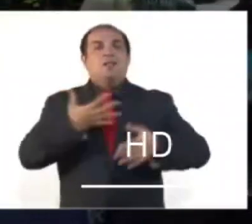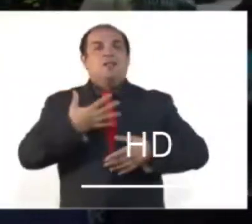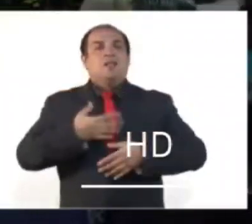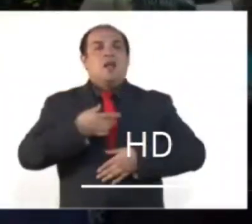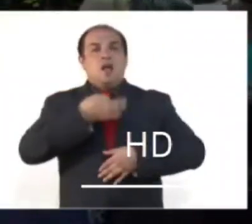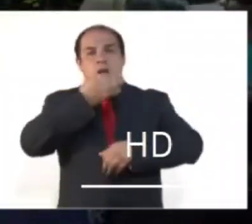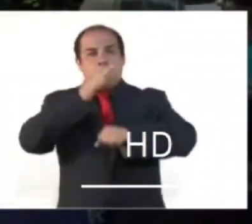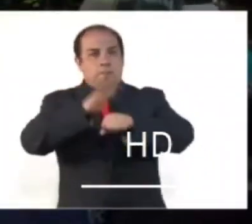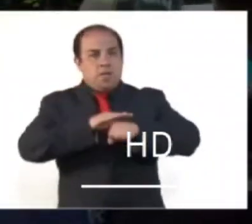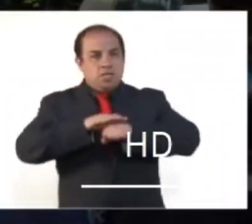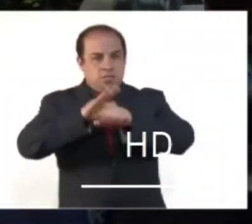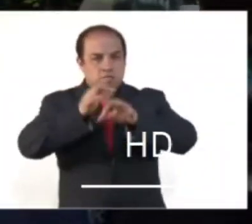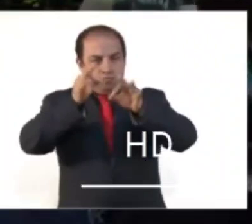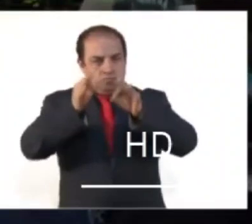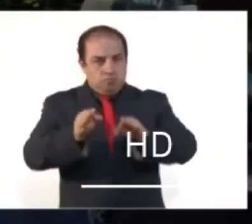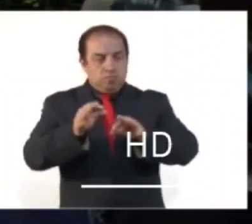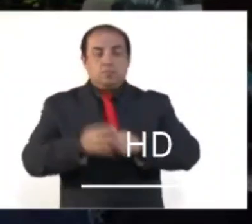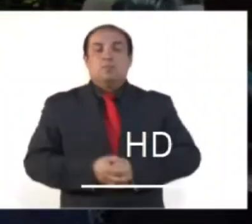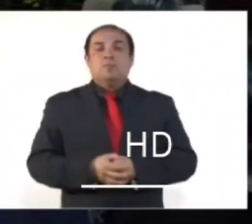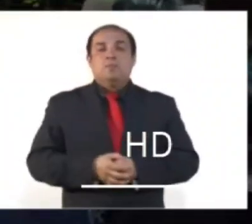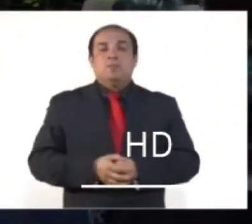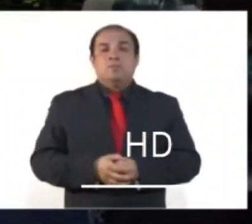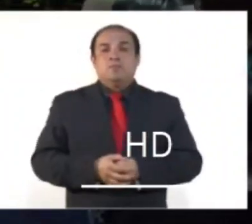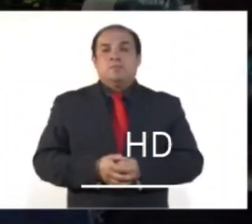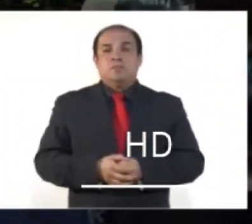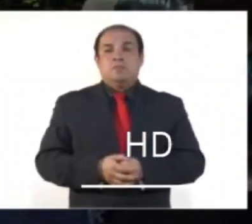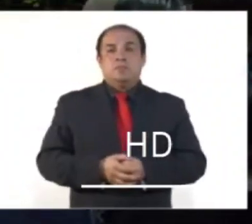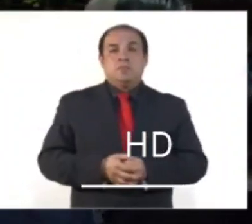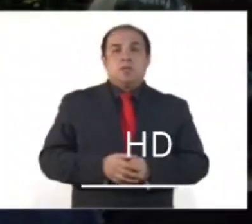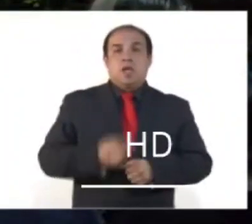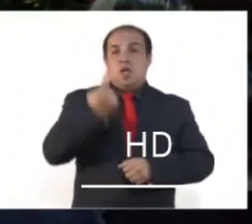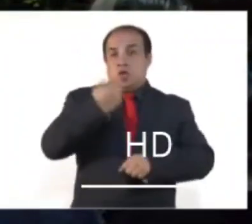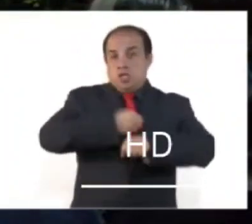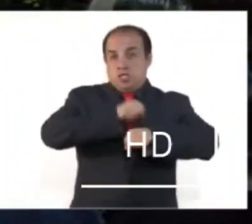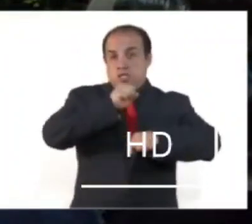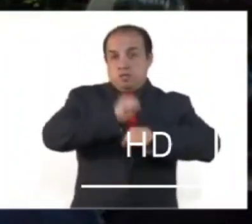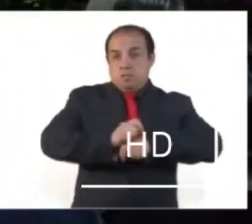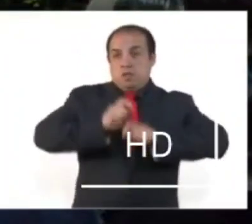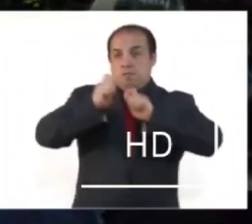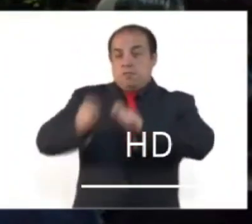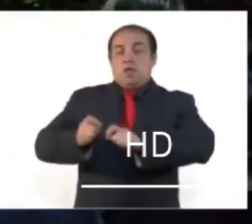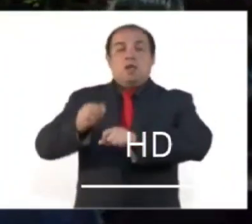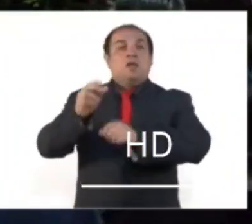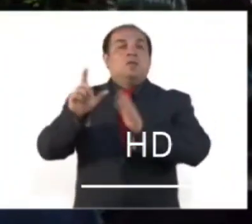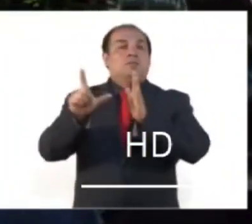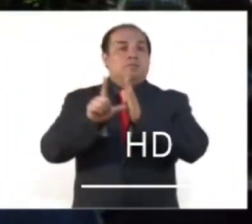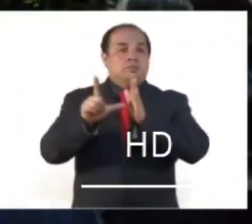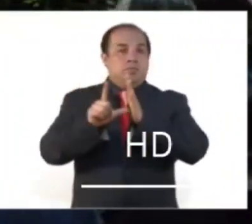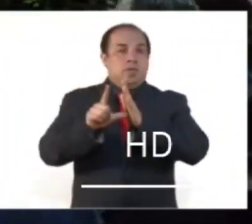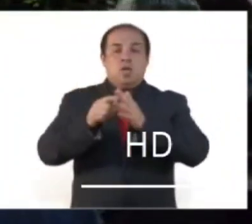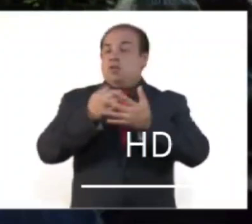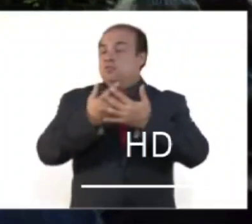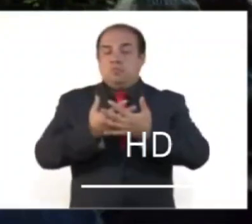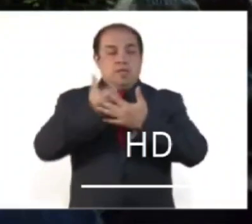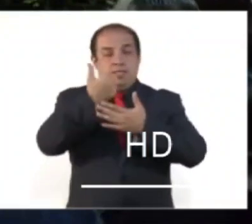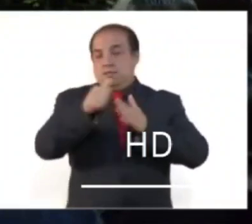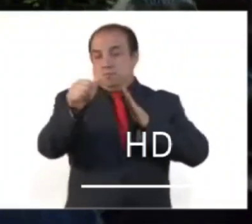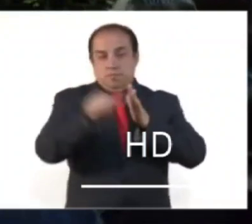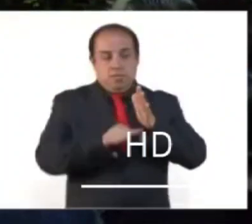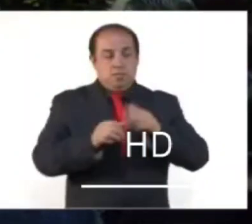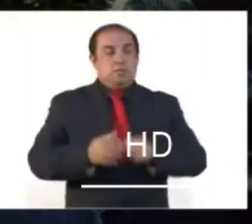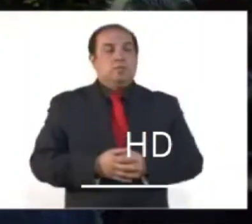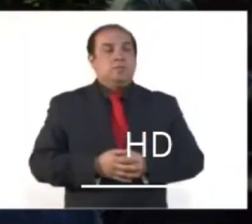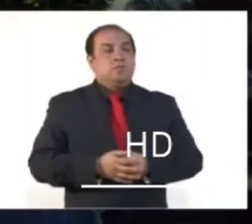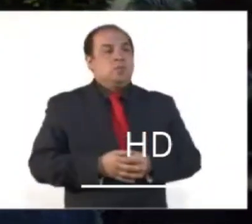manifestación, haciendo que esto se obtenga en una semana y no en 6 meses. Y en materia